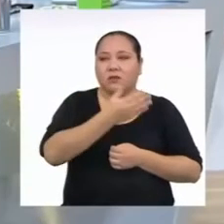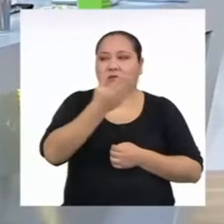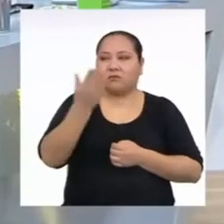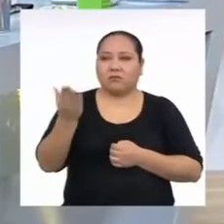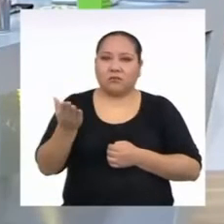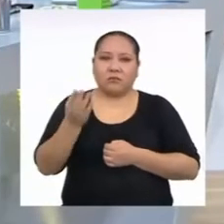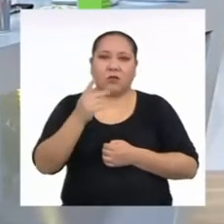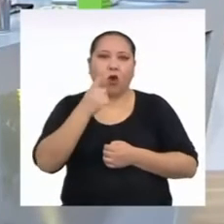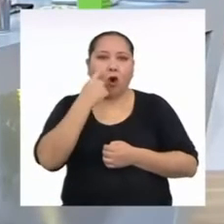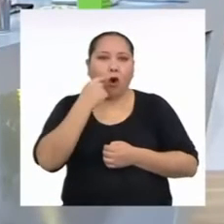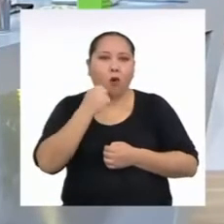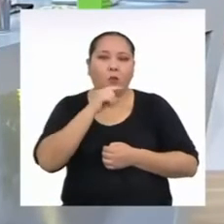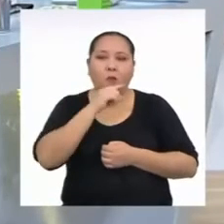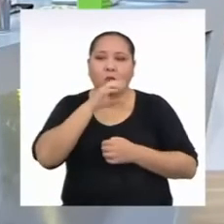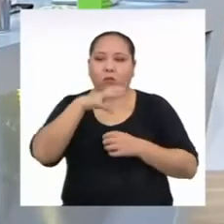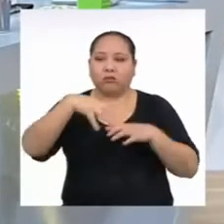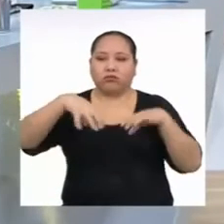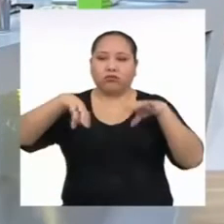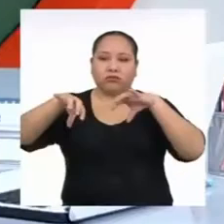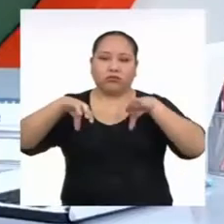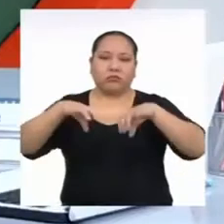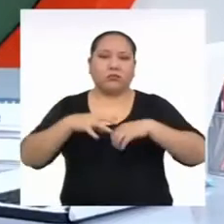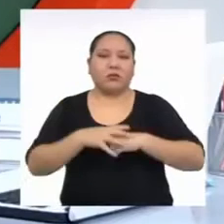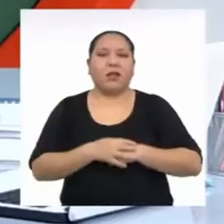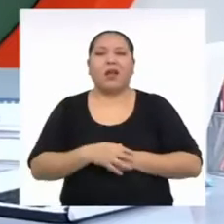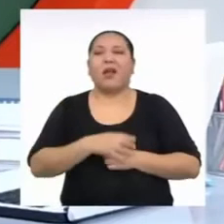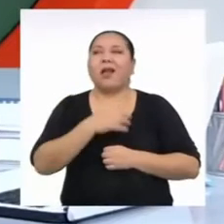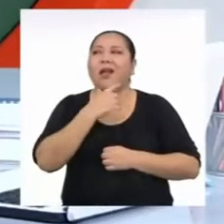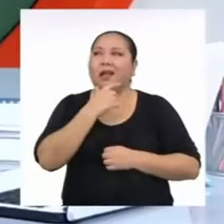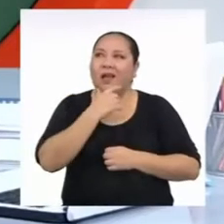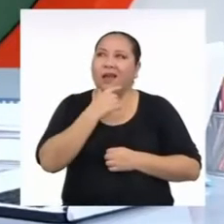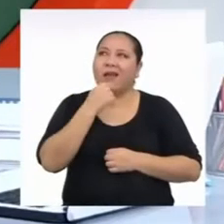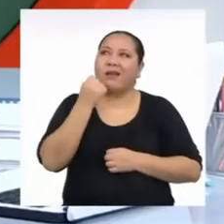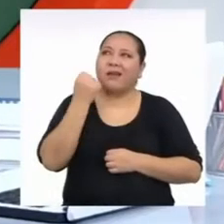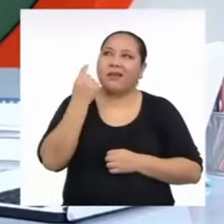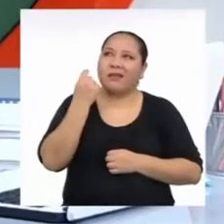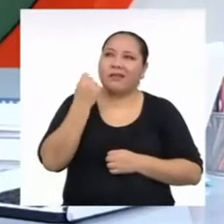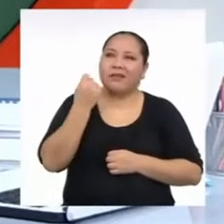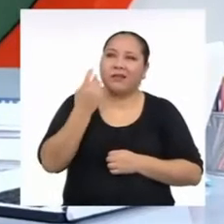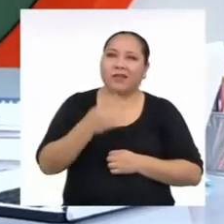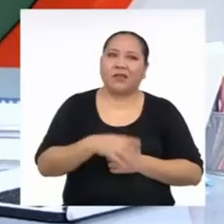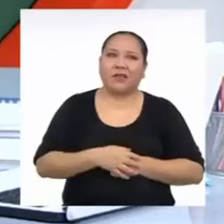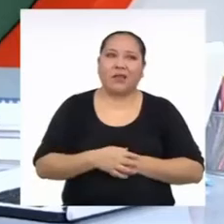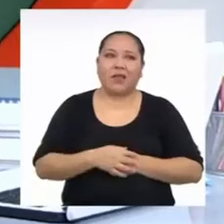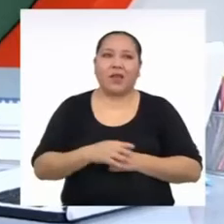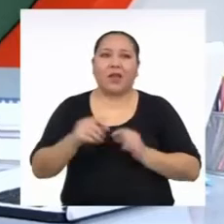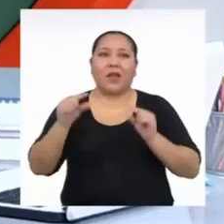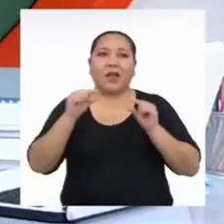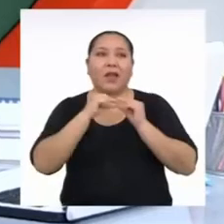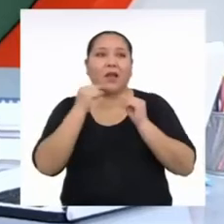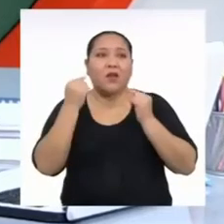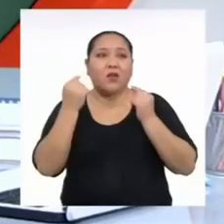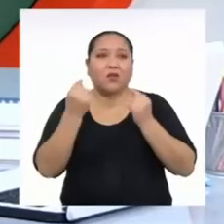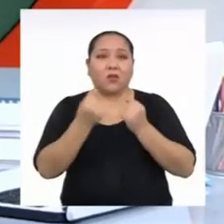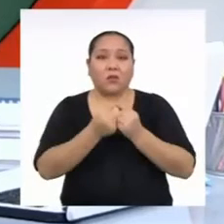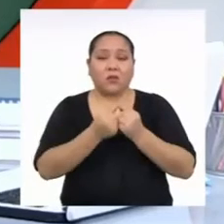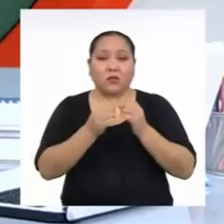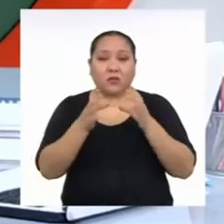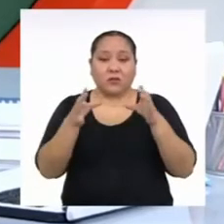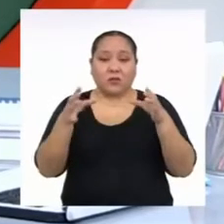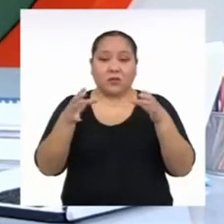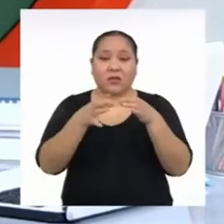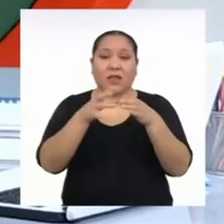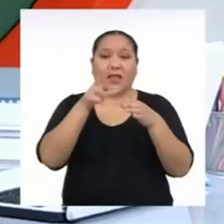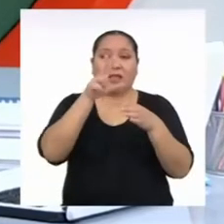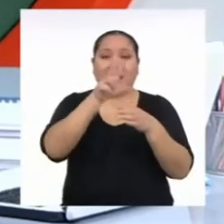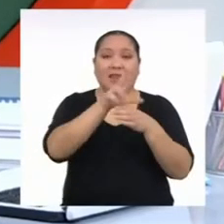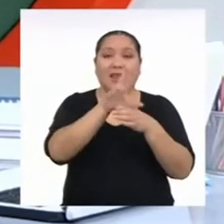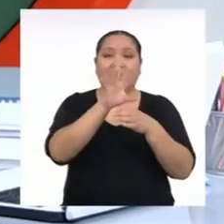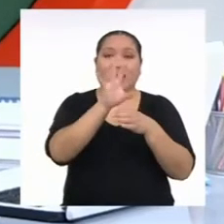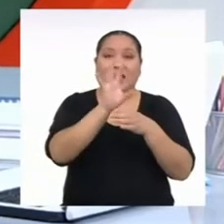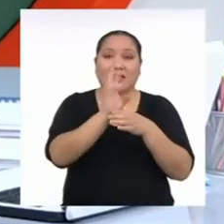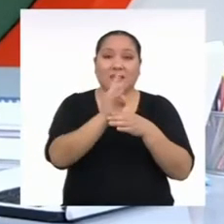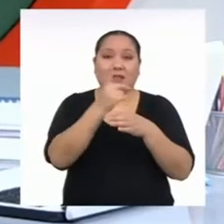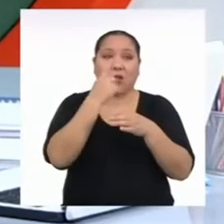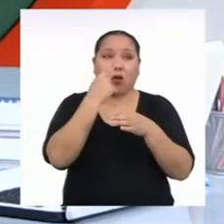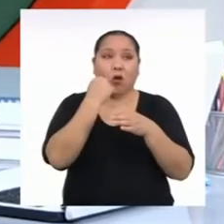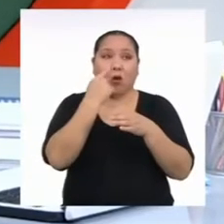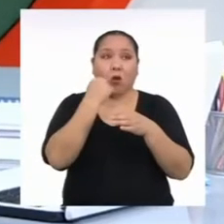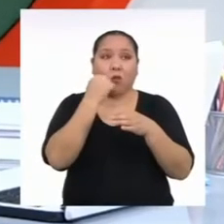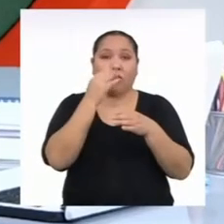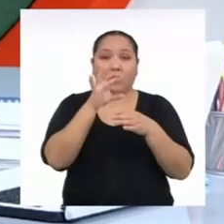Ah, entiendo. Entonces, ahora al grupo de 37 hombres le aplicamos un